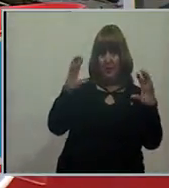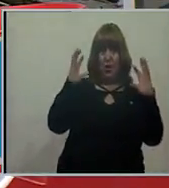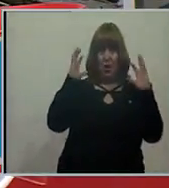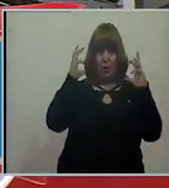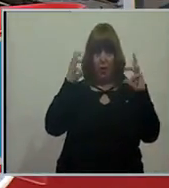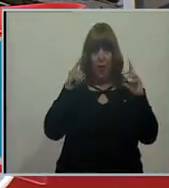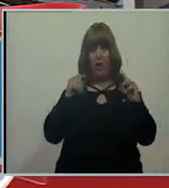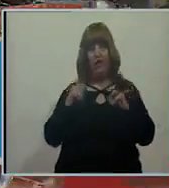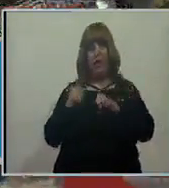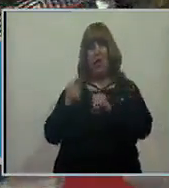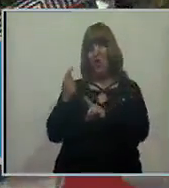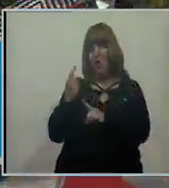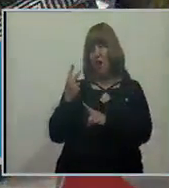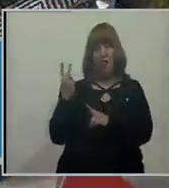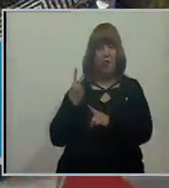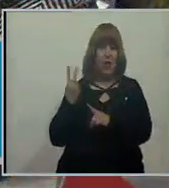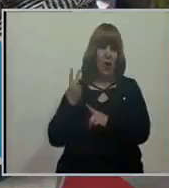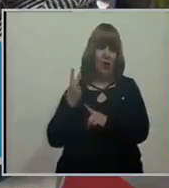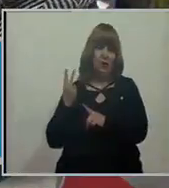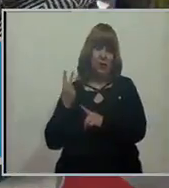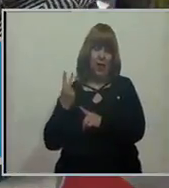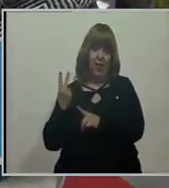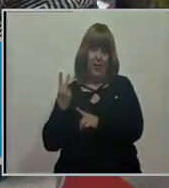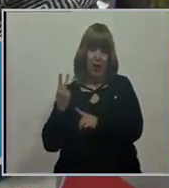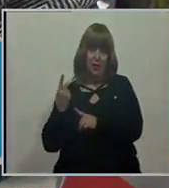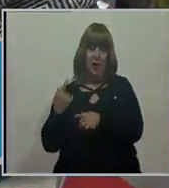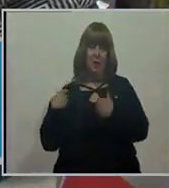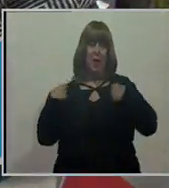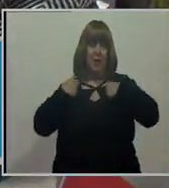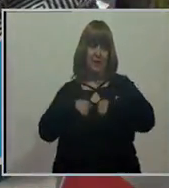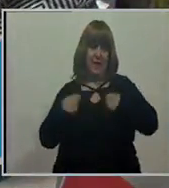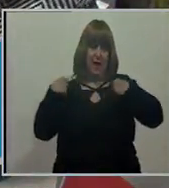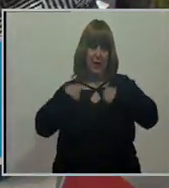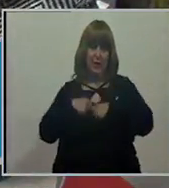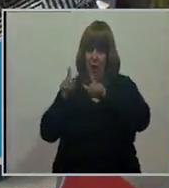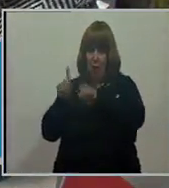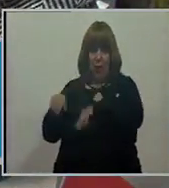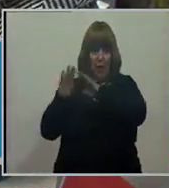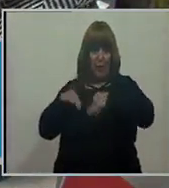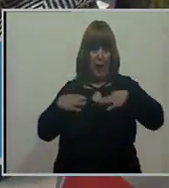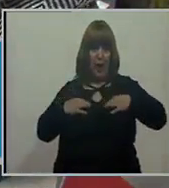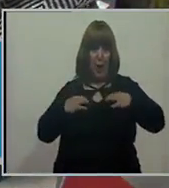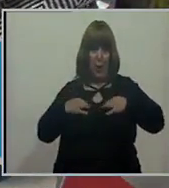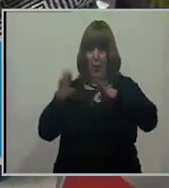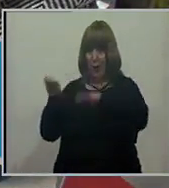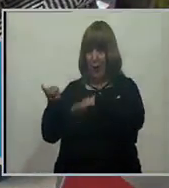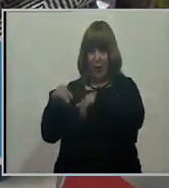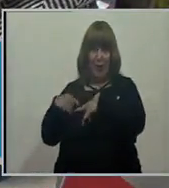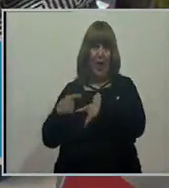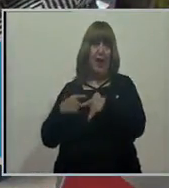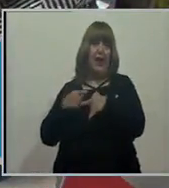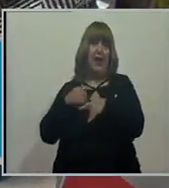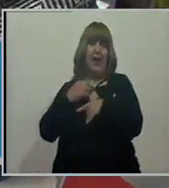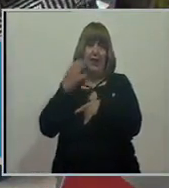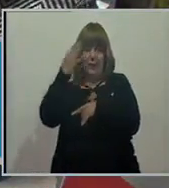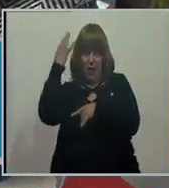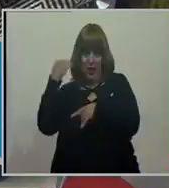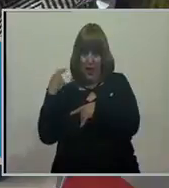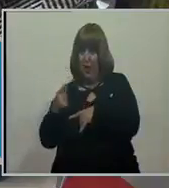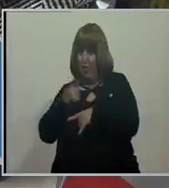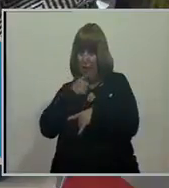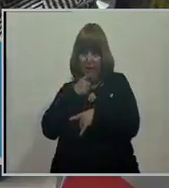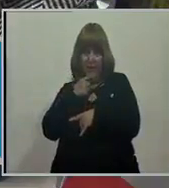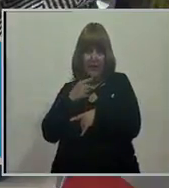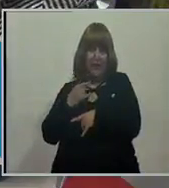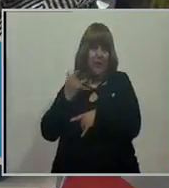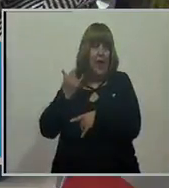yo, o el Tano, podemos aparecer todos los días con el mismo saco. Uh-huh. Todos los días con el mismo saco, el mismo pantalón. Parece una frivolidad, pero no. Parece una